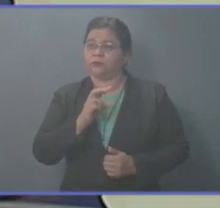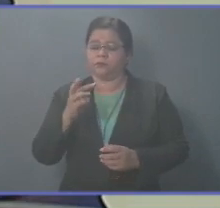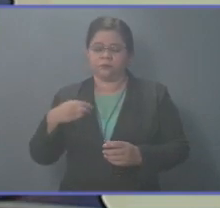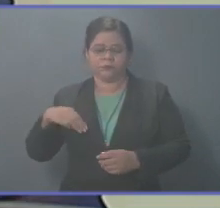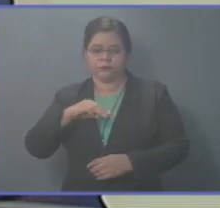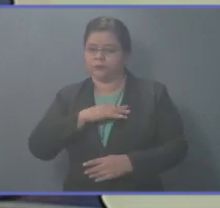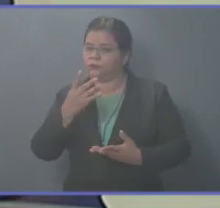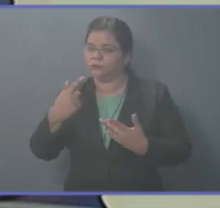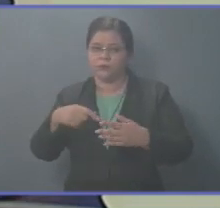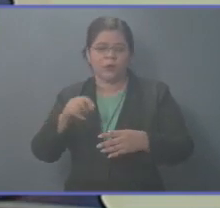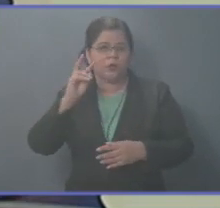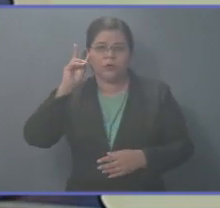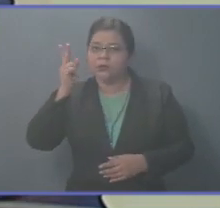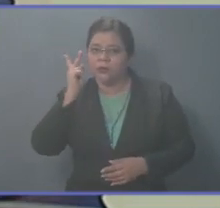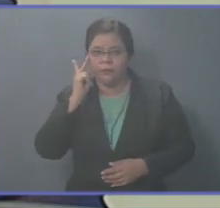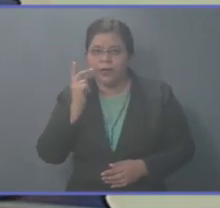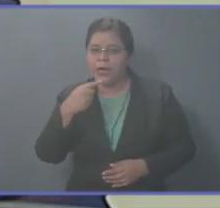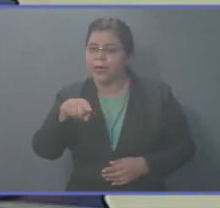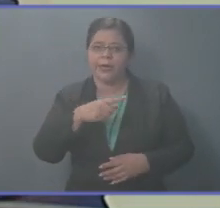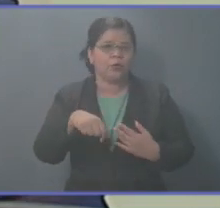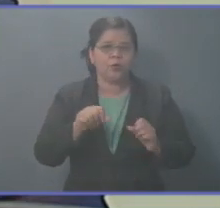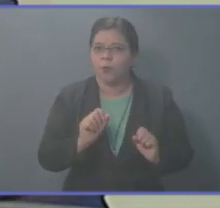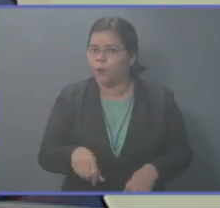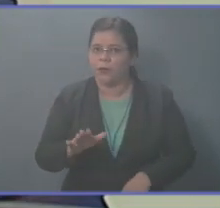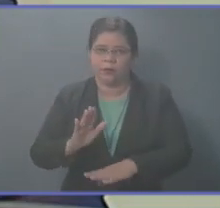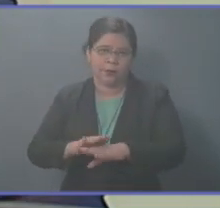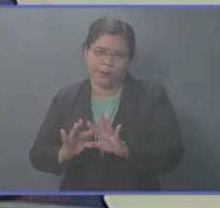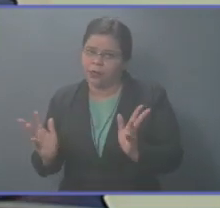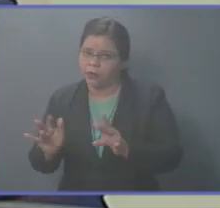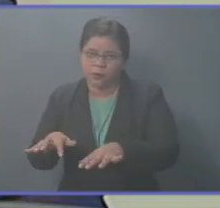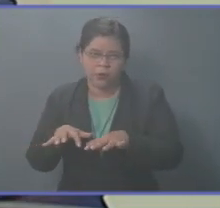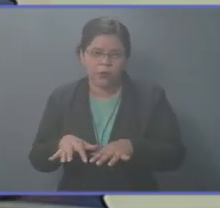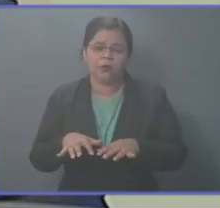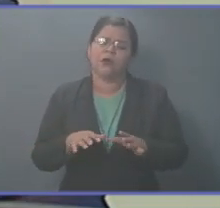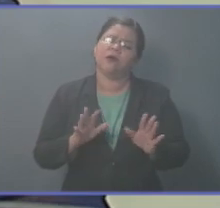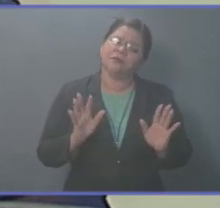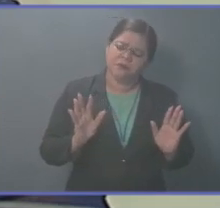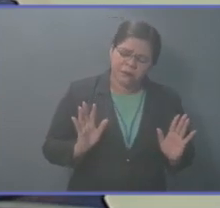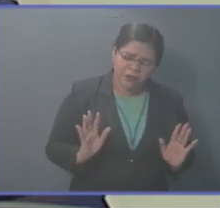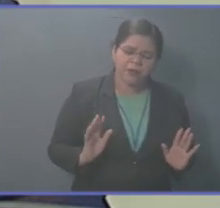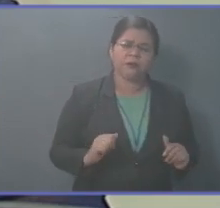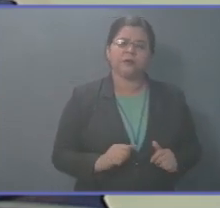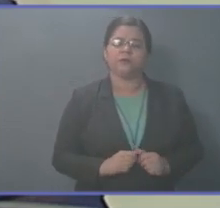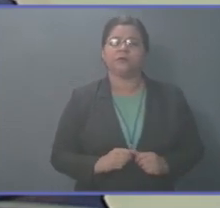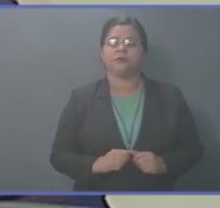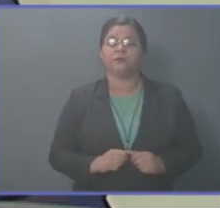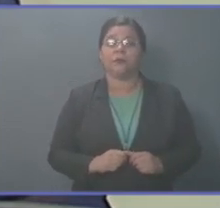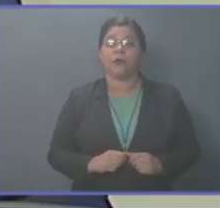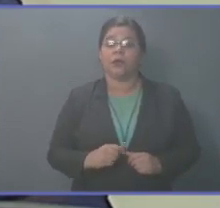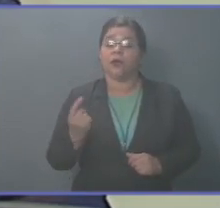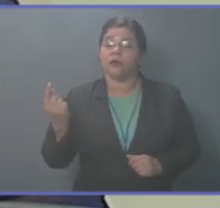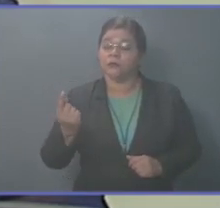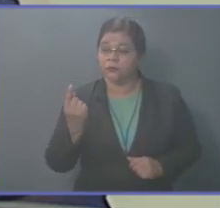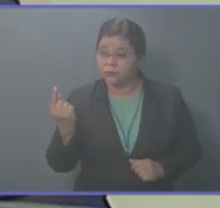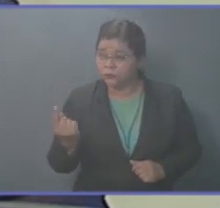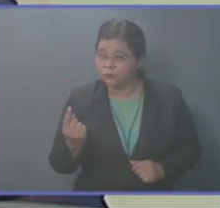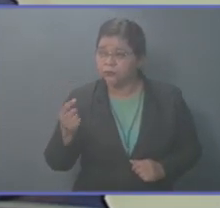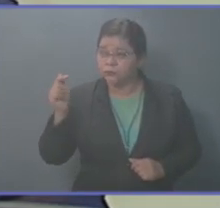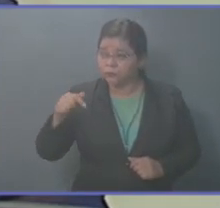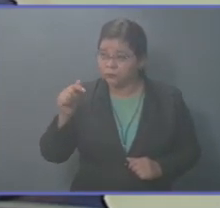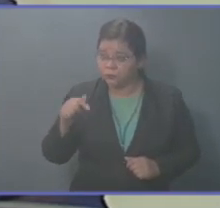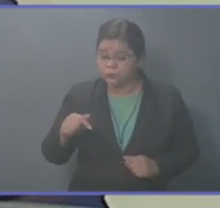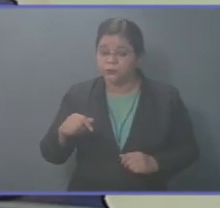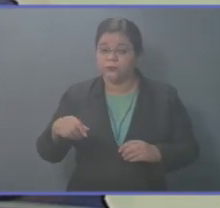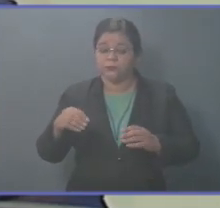para convocar a la Asamblea Legislativa para que sesione extraordinariamente, sino que en este